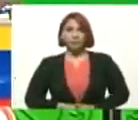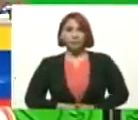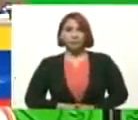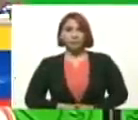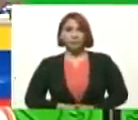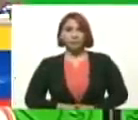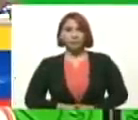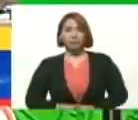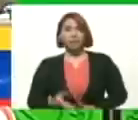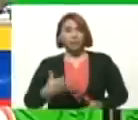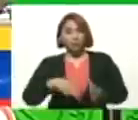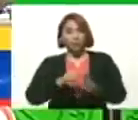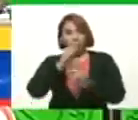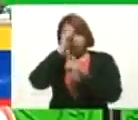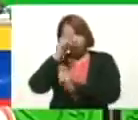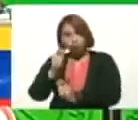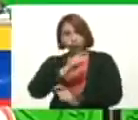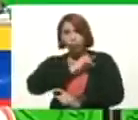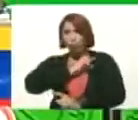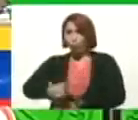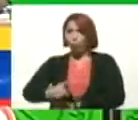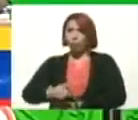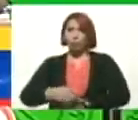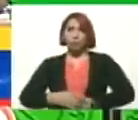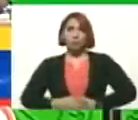He ratificado la orden